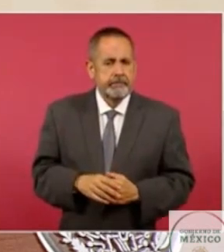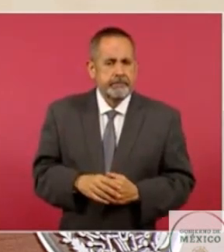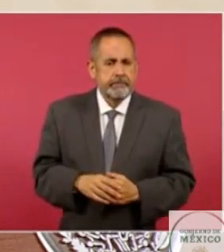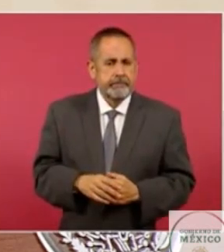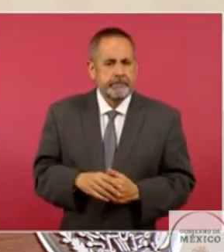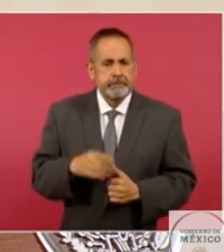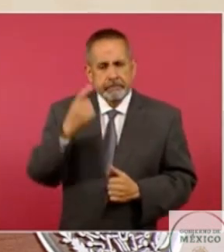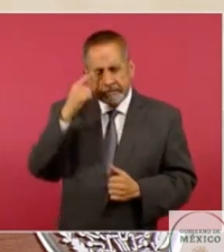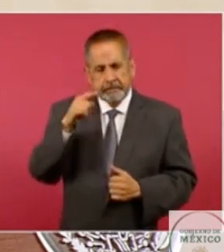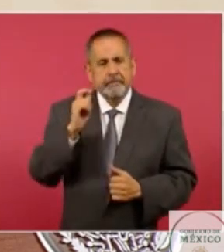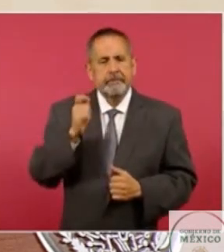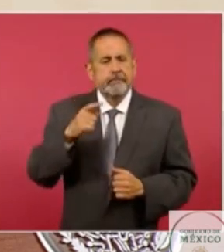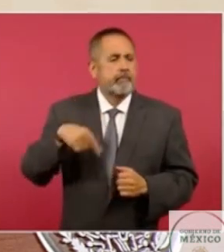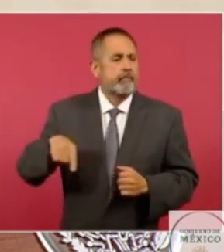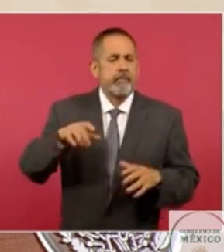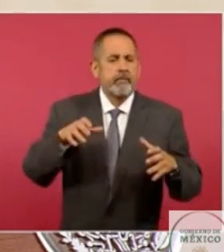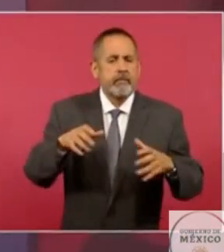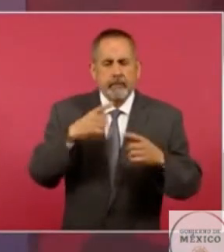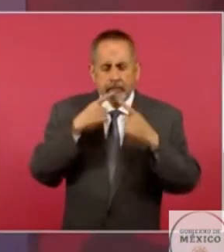para que no